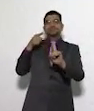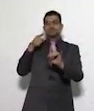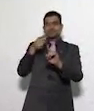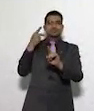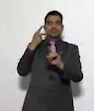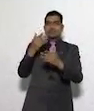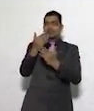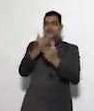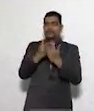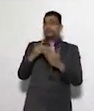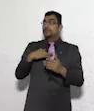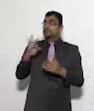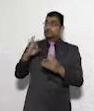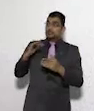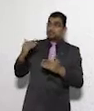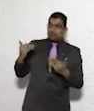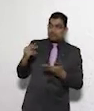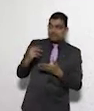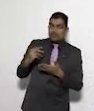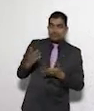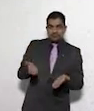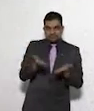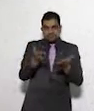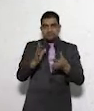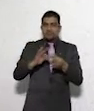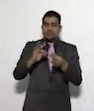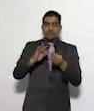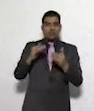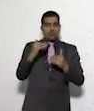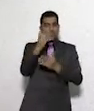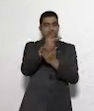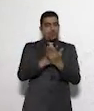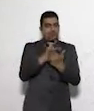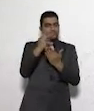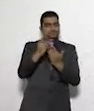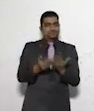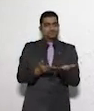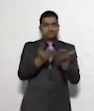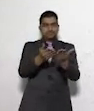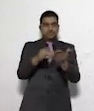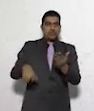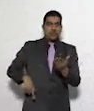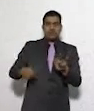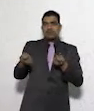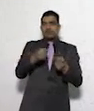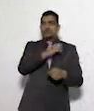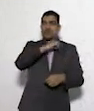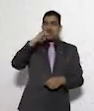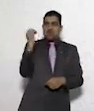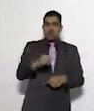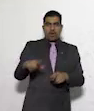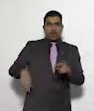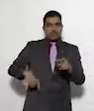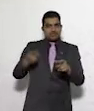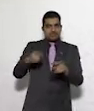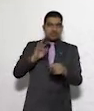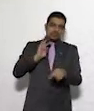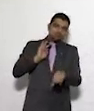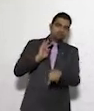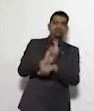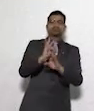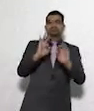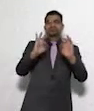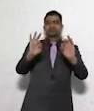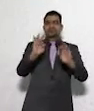Jalisco, y si me apuran, yo diría que más que una política de Estado, es una obligación del Estado